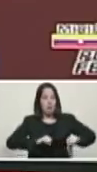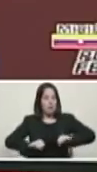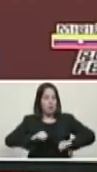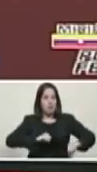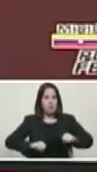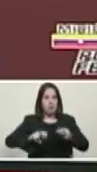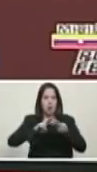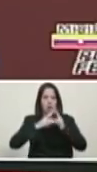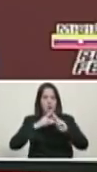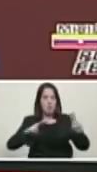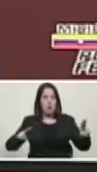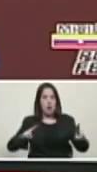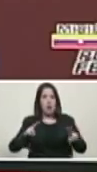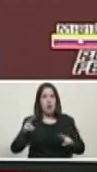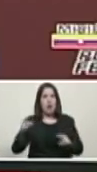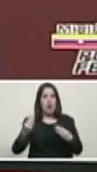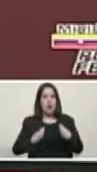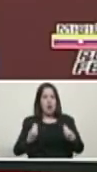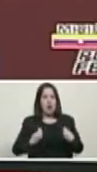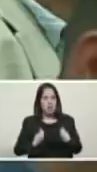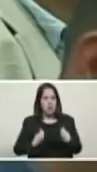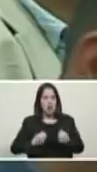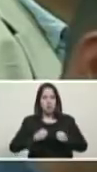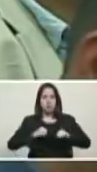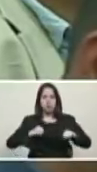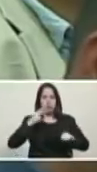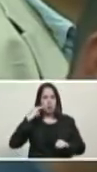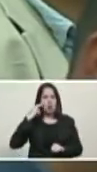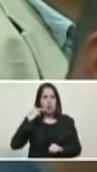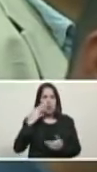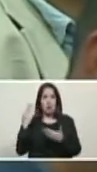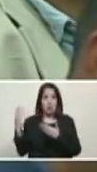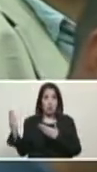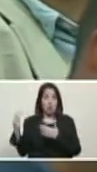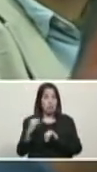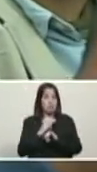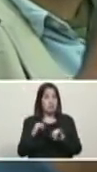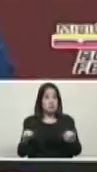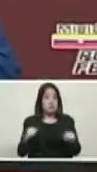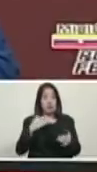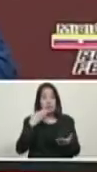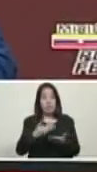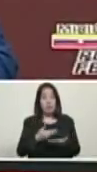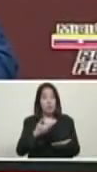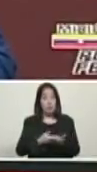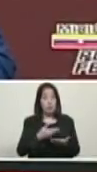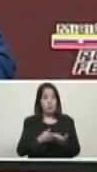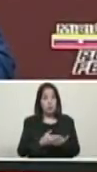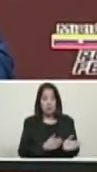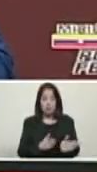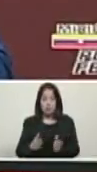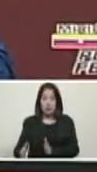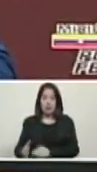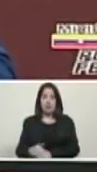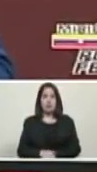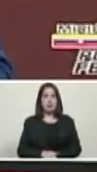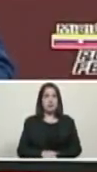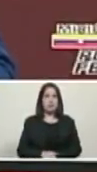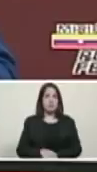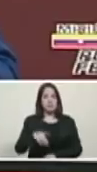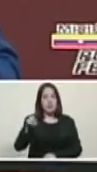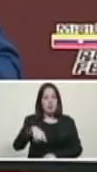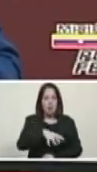va por todo estas ideas se incorpora plena y absolutamente y los cuadrantes de paz